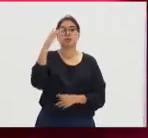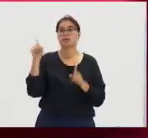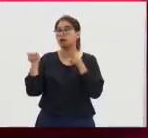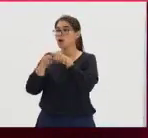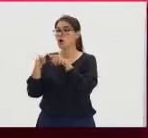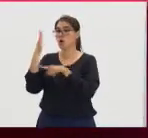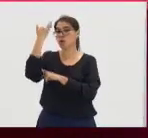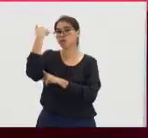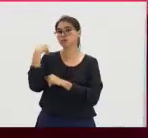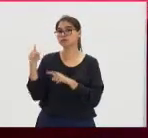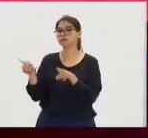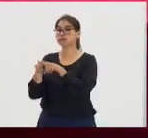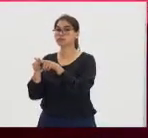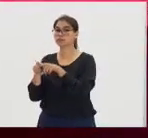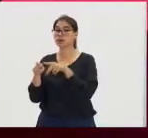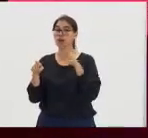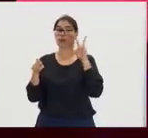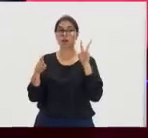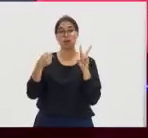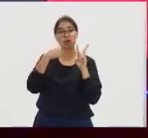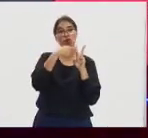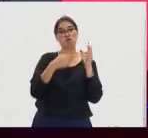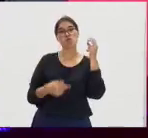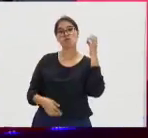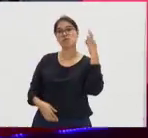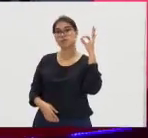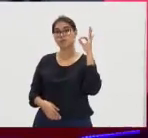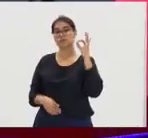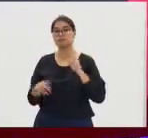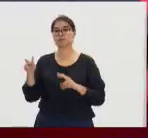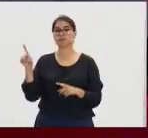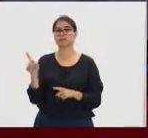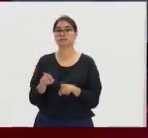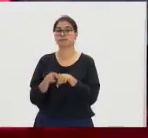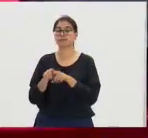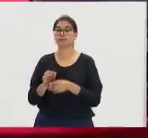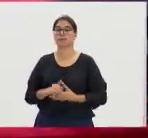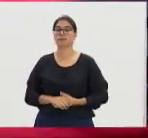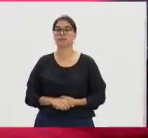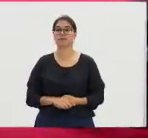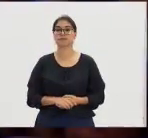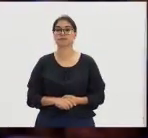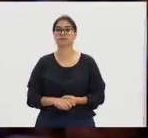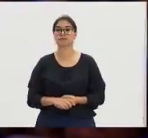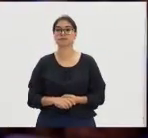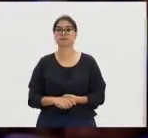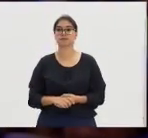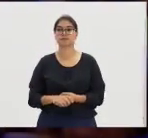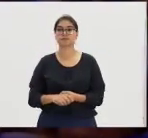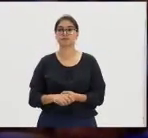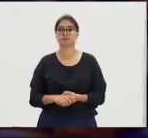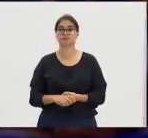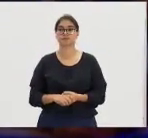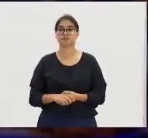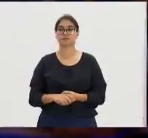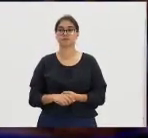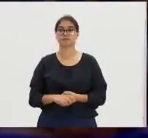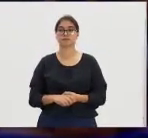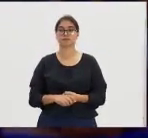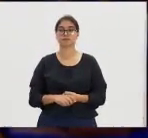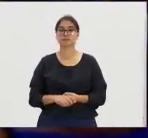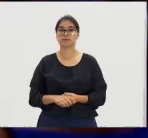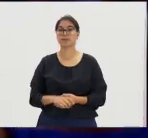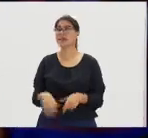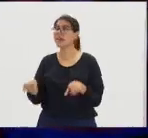con el pastor Jorge y al pastor de jóvenes de Asamblea de Dios, que se llama Jorge también. Y comenzamos a platicar. Hermana, le